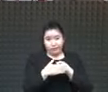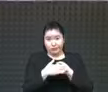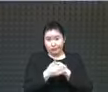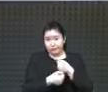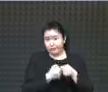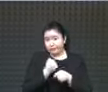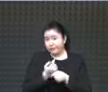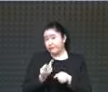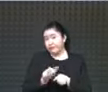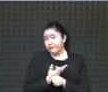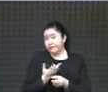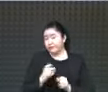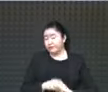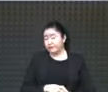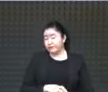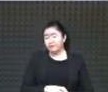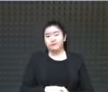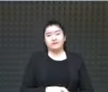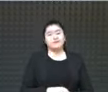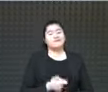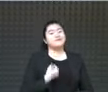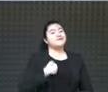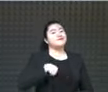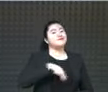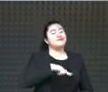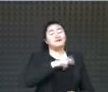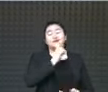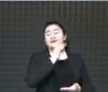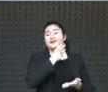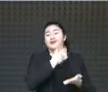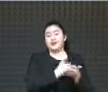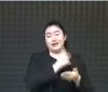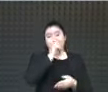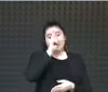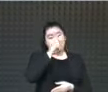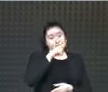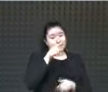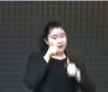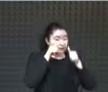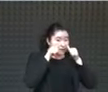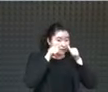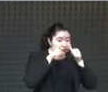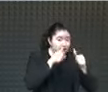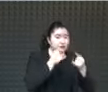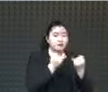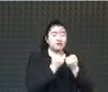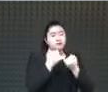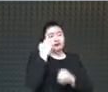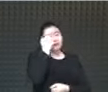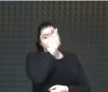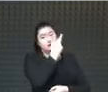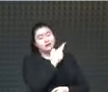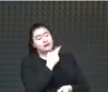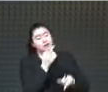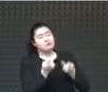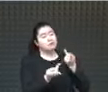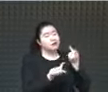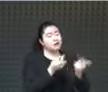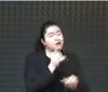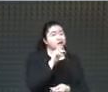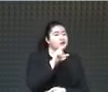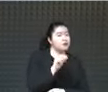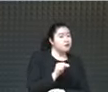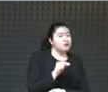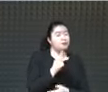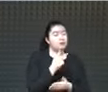El único que estamos considerando y estamos haciendo ya con los estudios de demanda, proyecto ejecutivo y demás, y